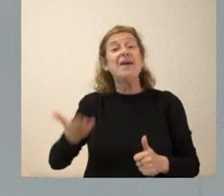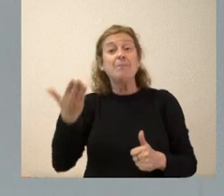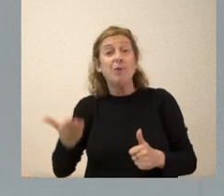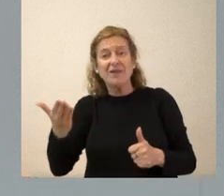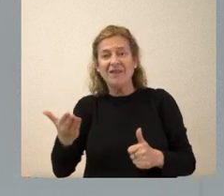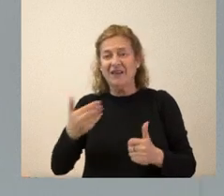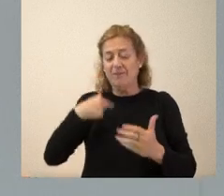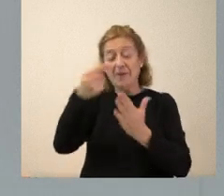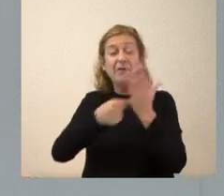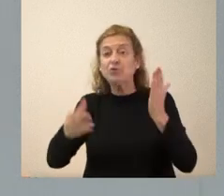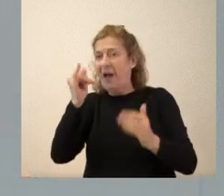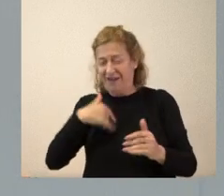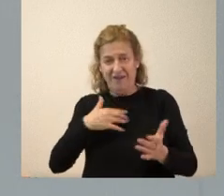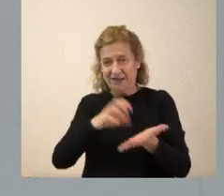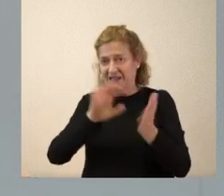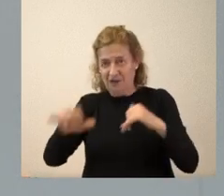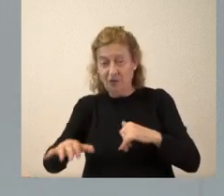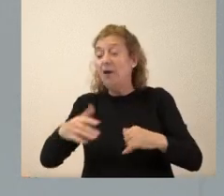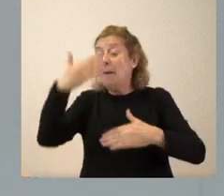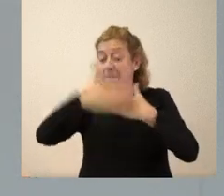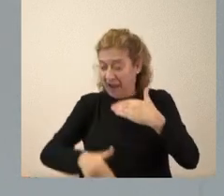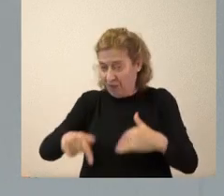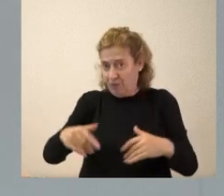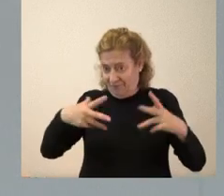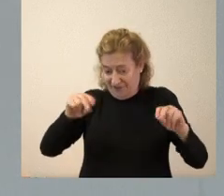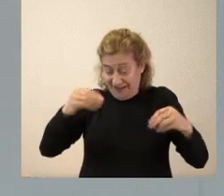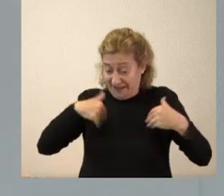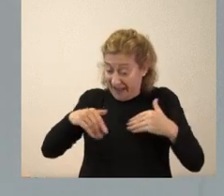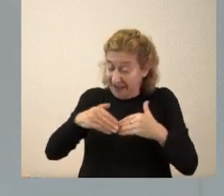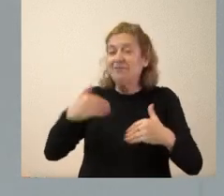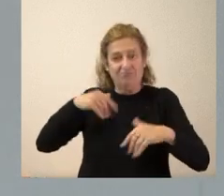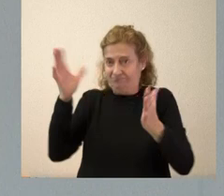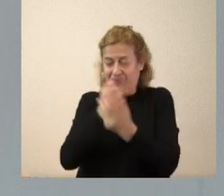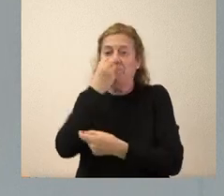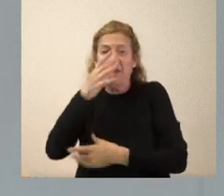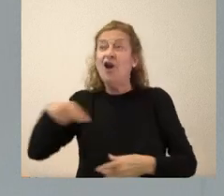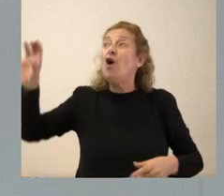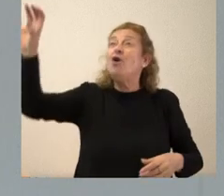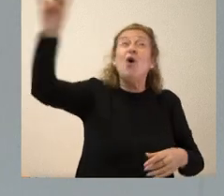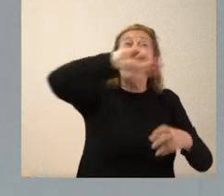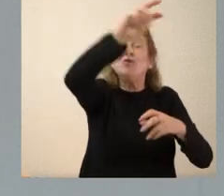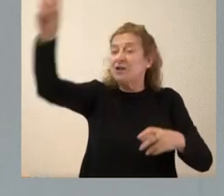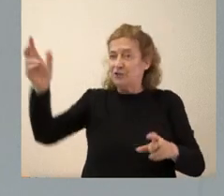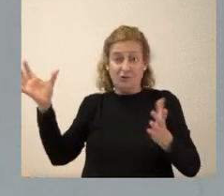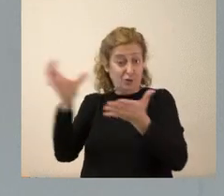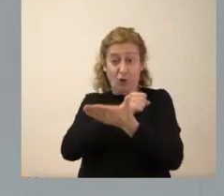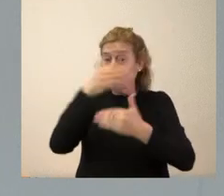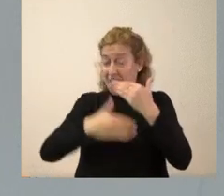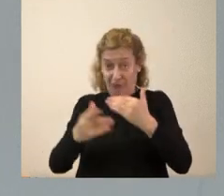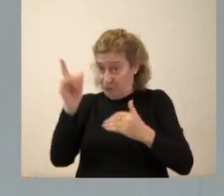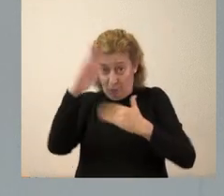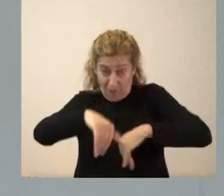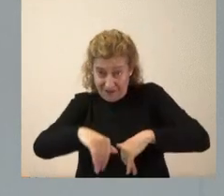presupuesto en Castilla y león que lo tengamos en plazo no todas las comunidades autónomas van a tener este un mayor presupuesto como ustedes Saben